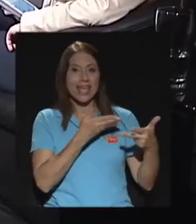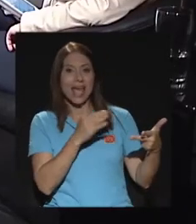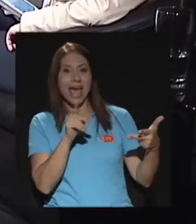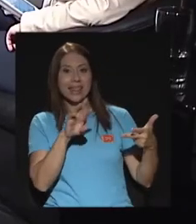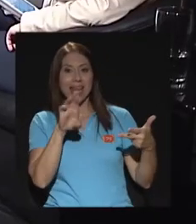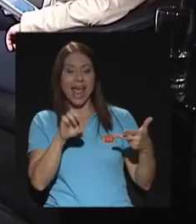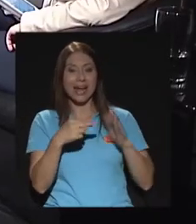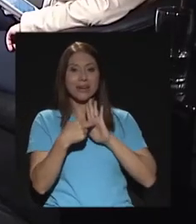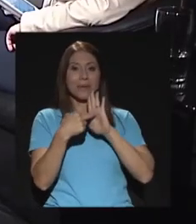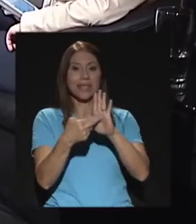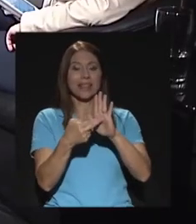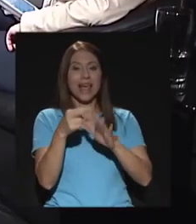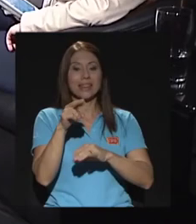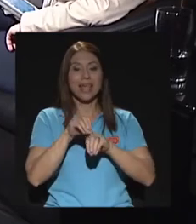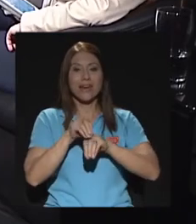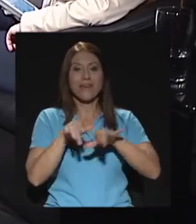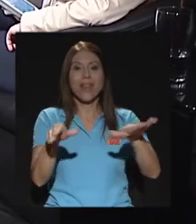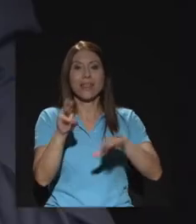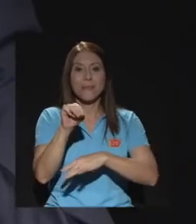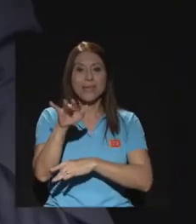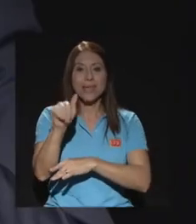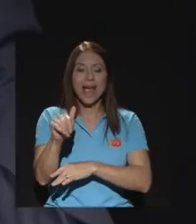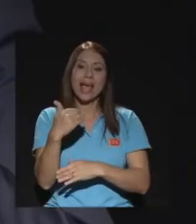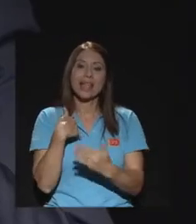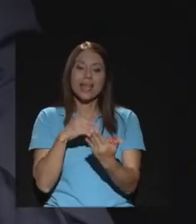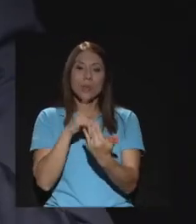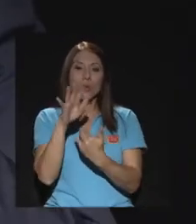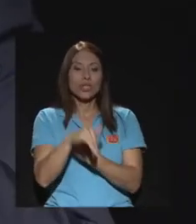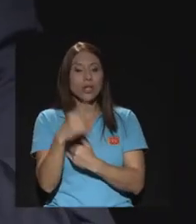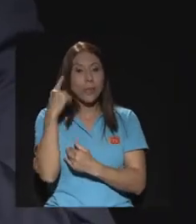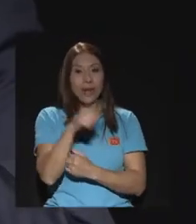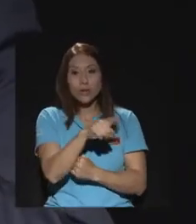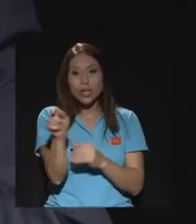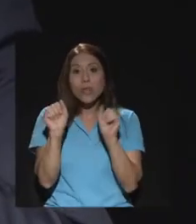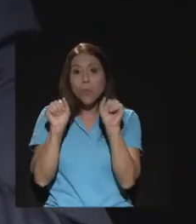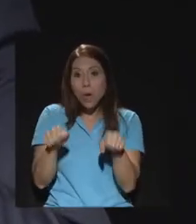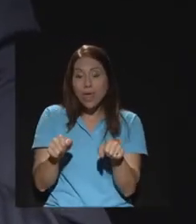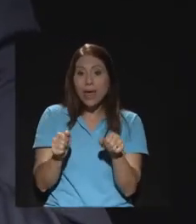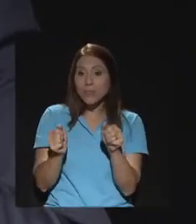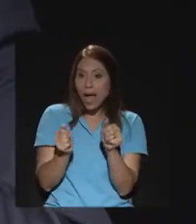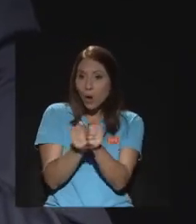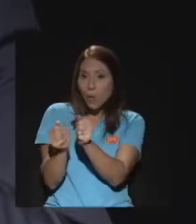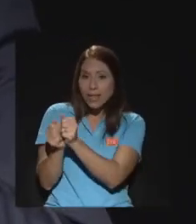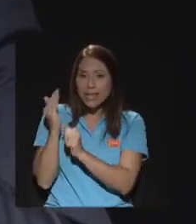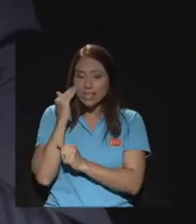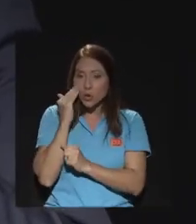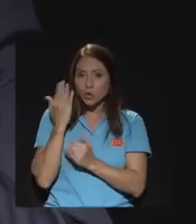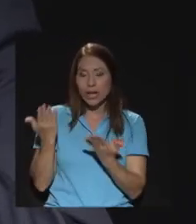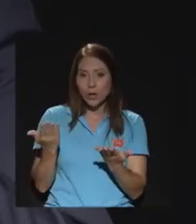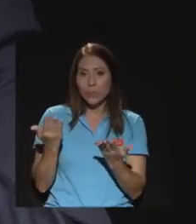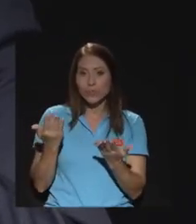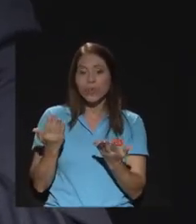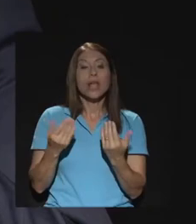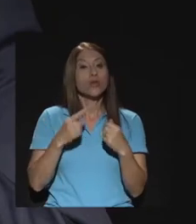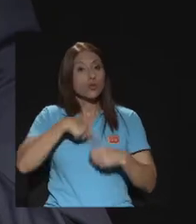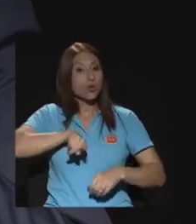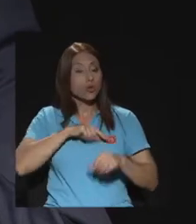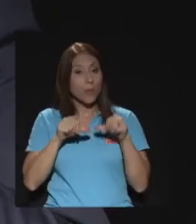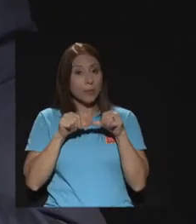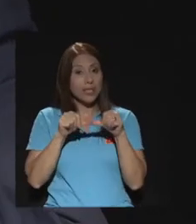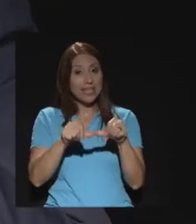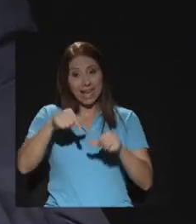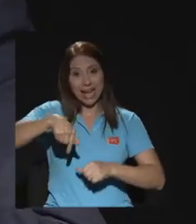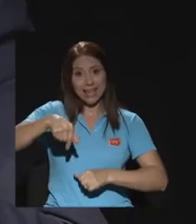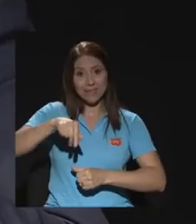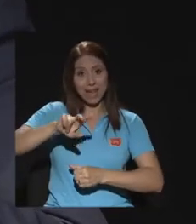representante de la Red Mica, que casualmente tiene un proyecto para que usted pueda acompañarles y conocerlo en un momento determinado. Vamos a seguir en el canal Universidad de